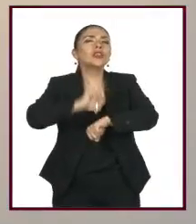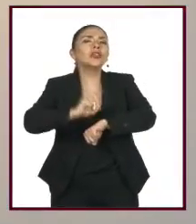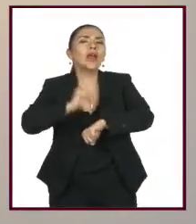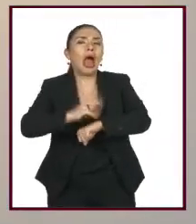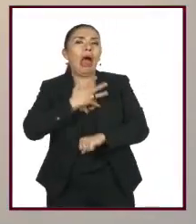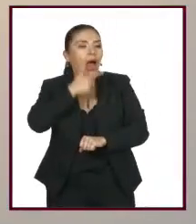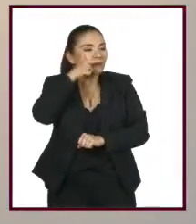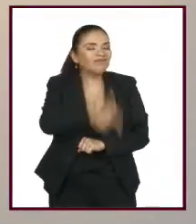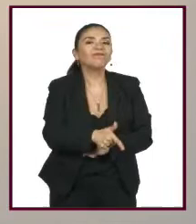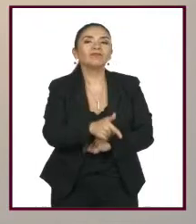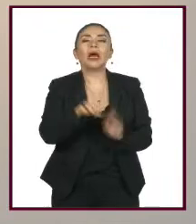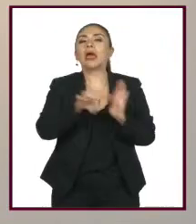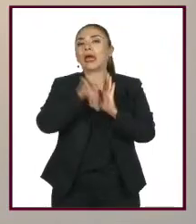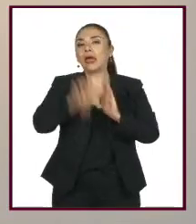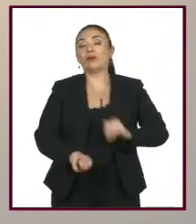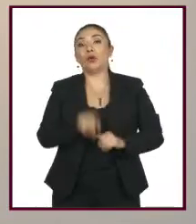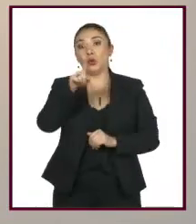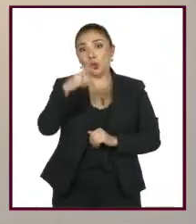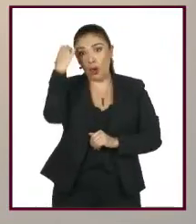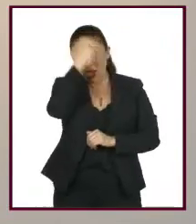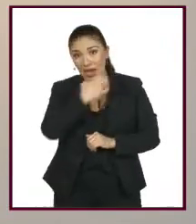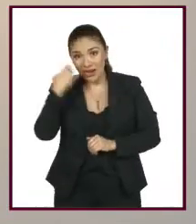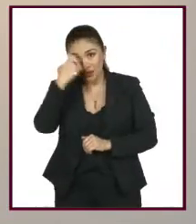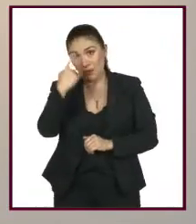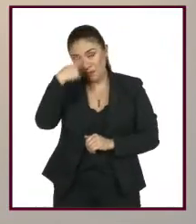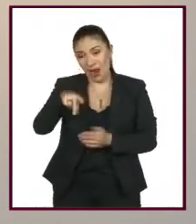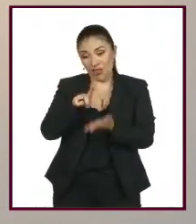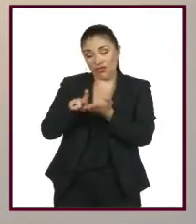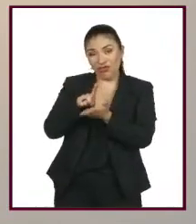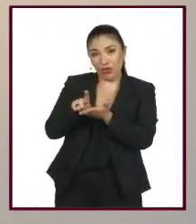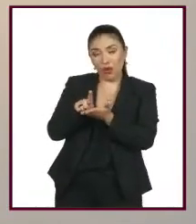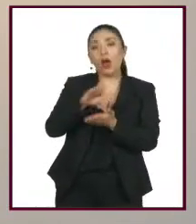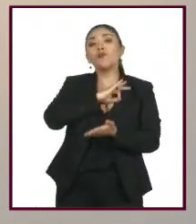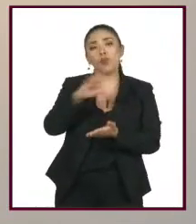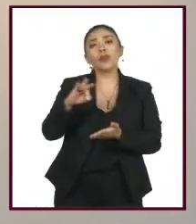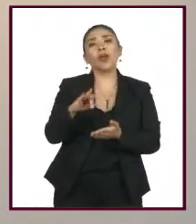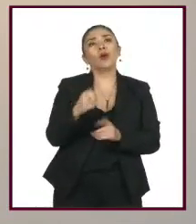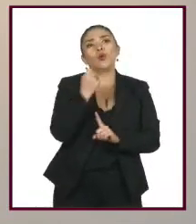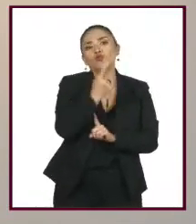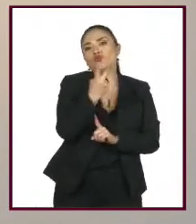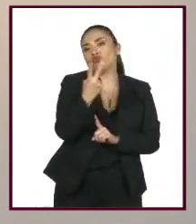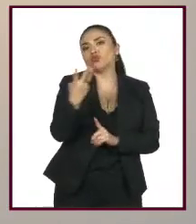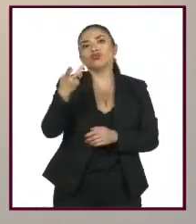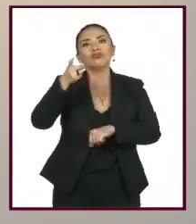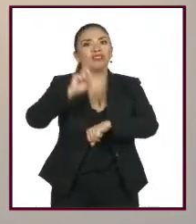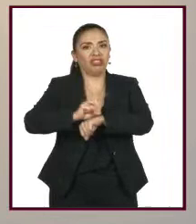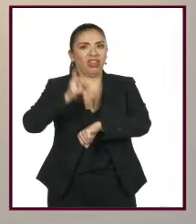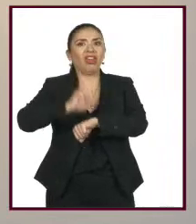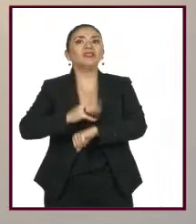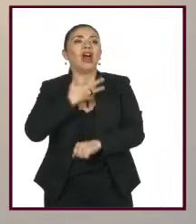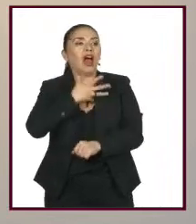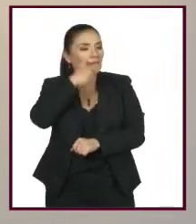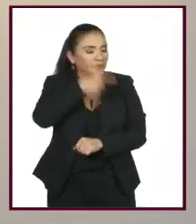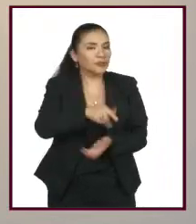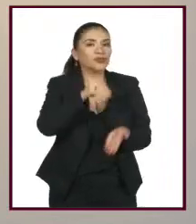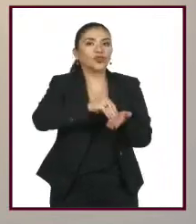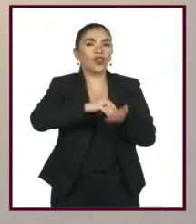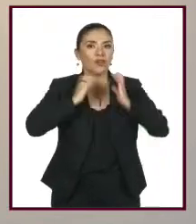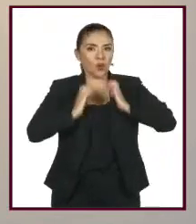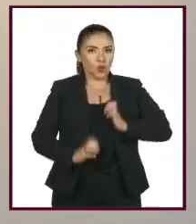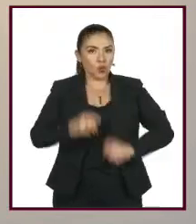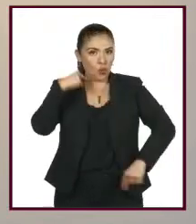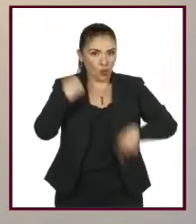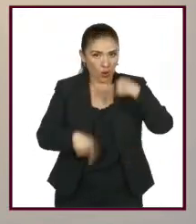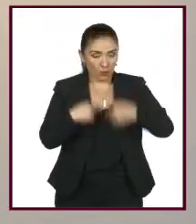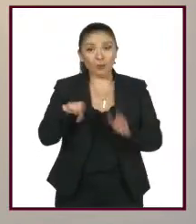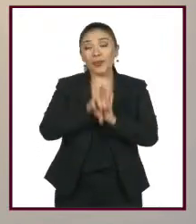salir incluso un par de días posterior a su consumo. Como les decía, al consumir